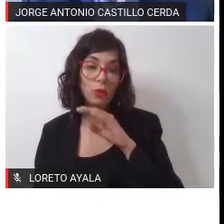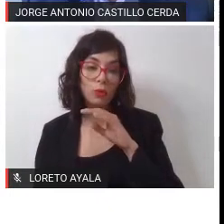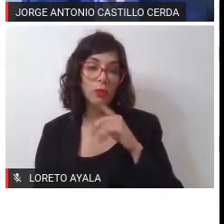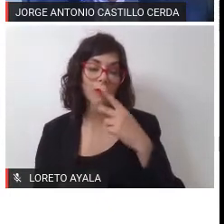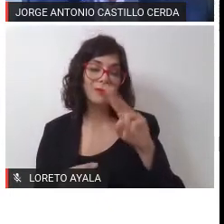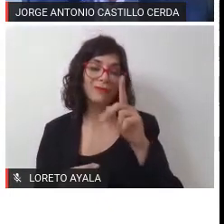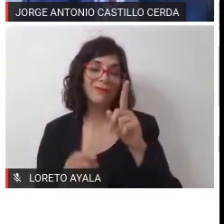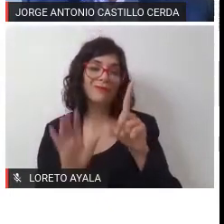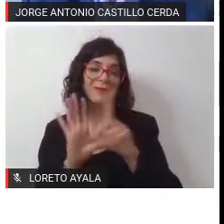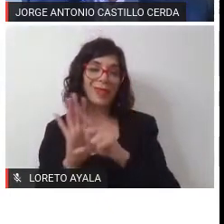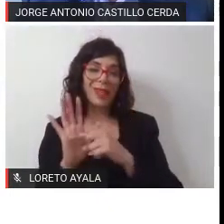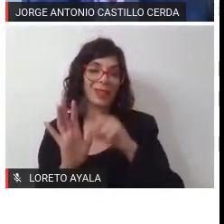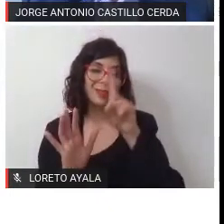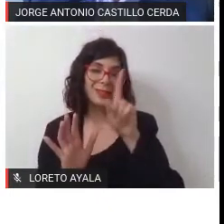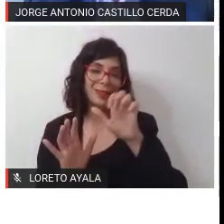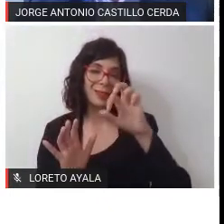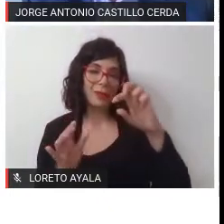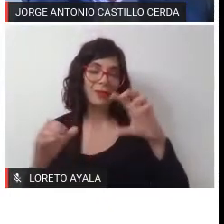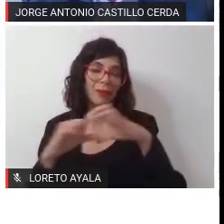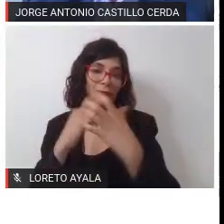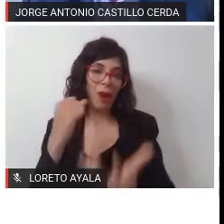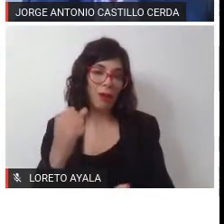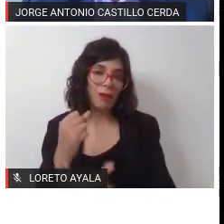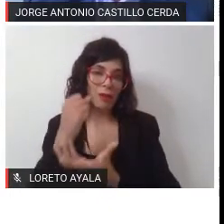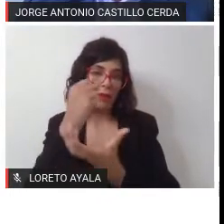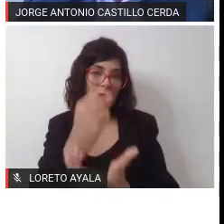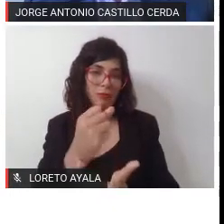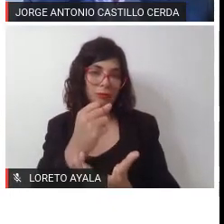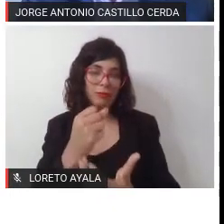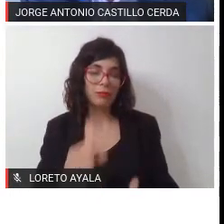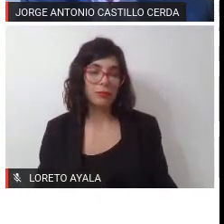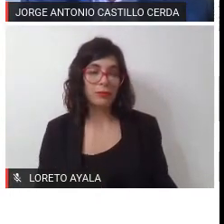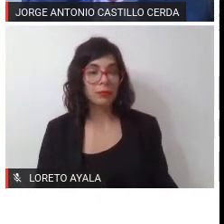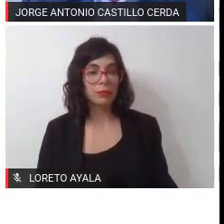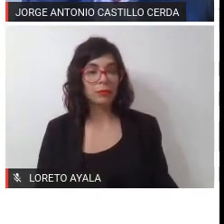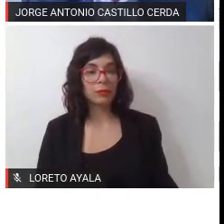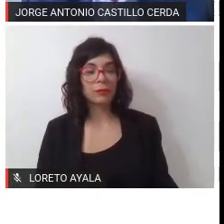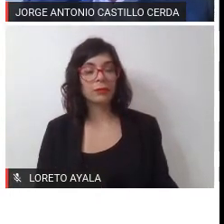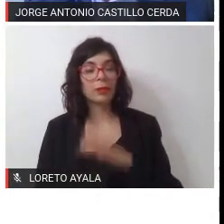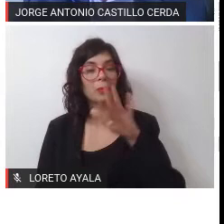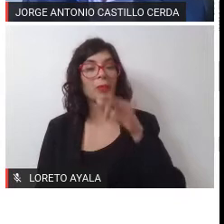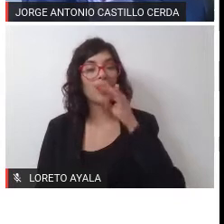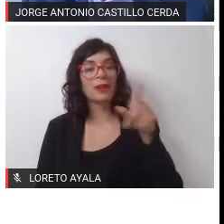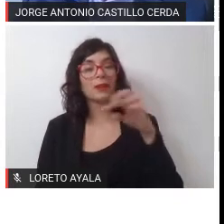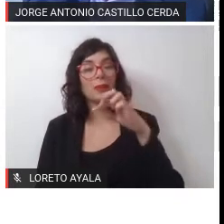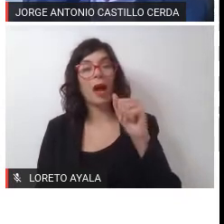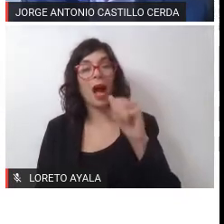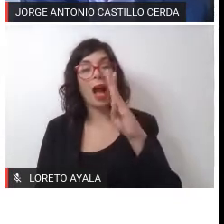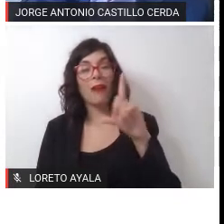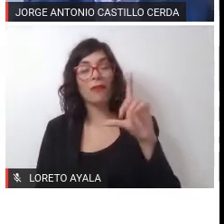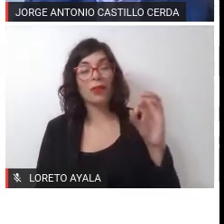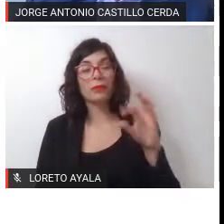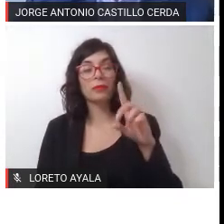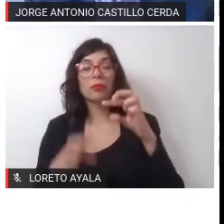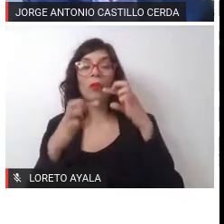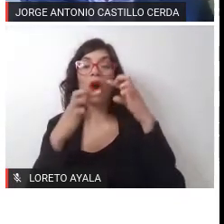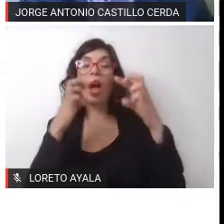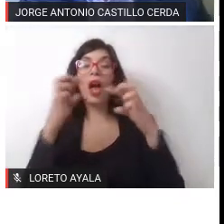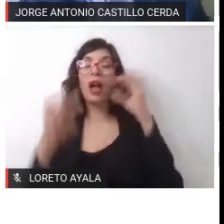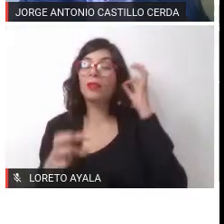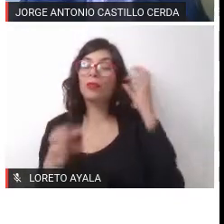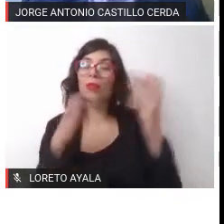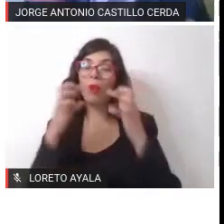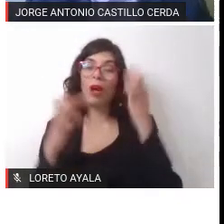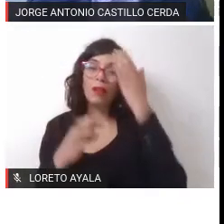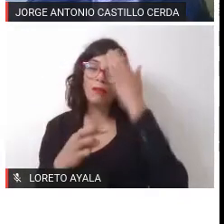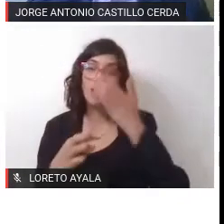CEP. A propósito de que decía Pablo que somos la región de Gabriela Mistral, ahí uno ve